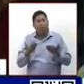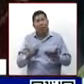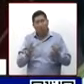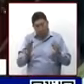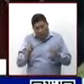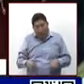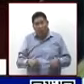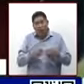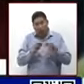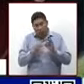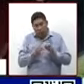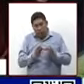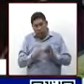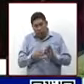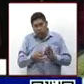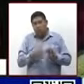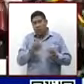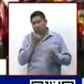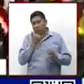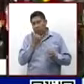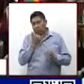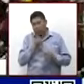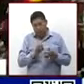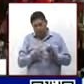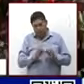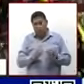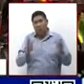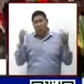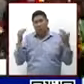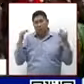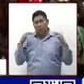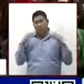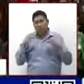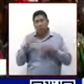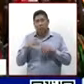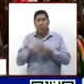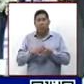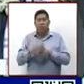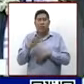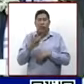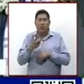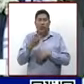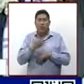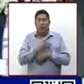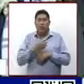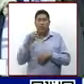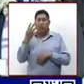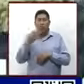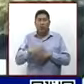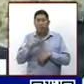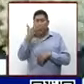de que pueden subsanar todas las observaciones y convocar en uno nomás, ¿no? El 3, 4, 5 de mayo